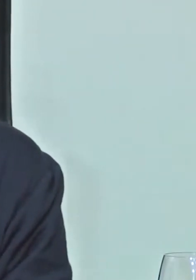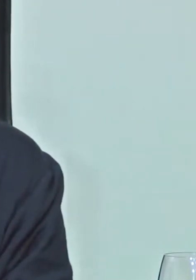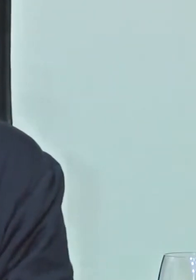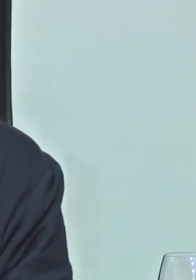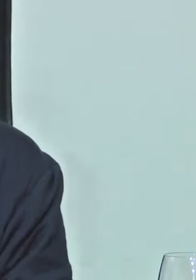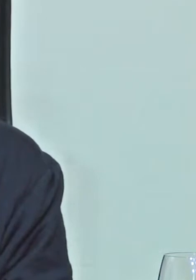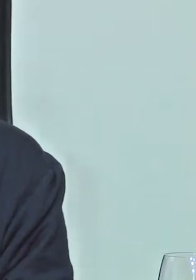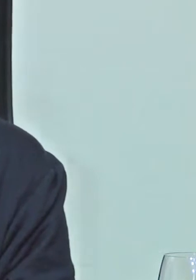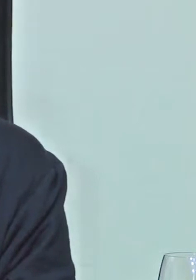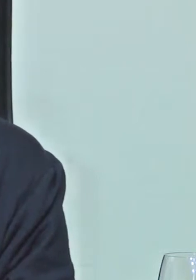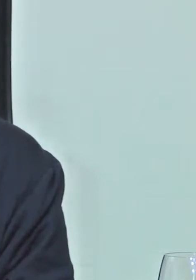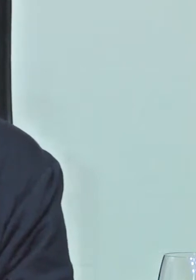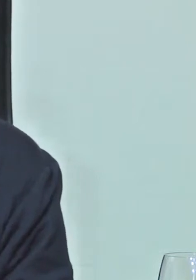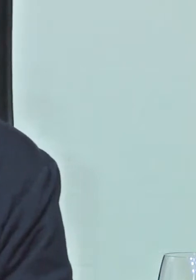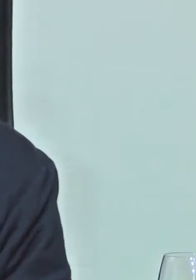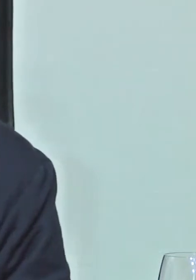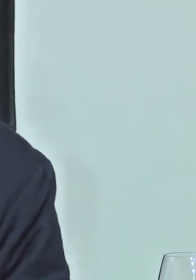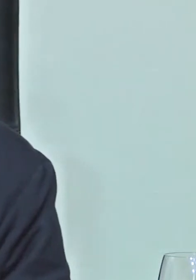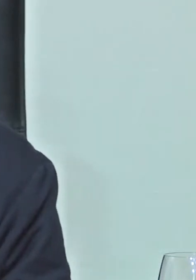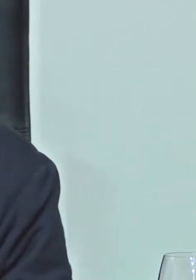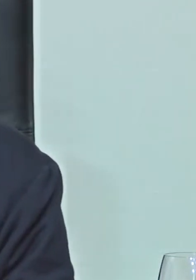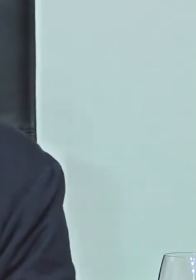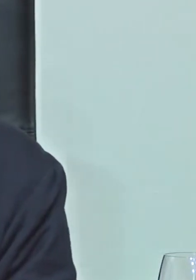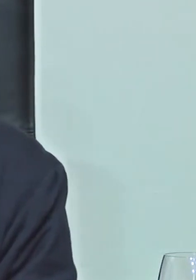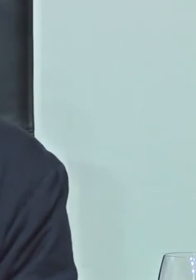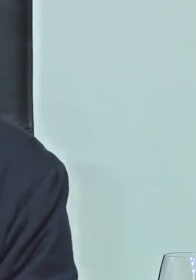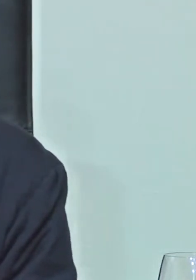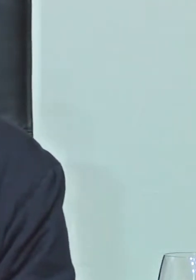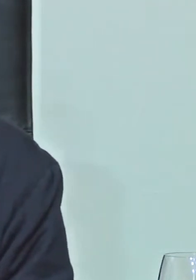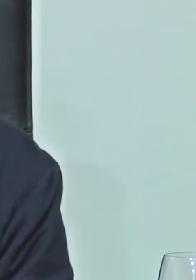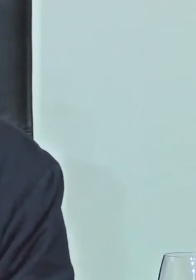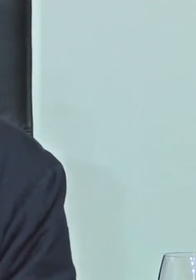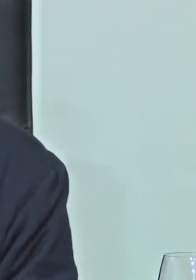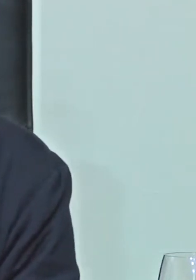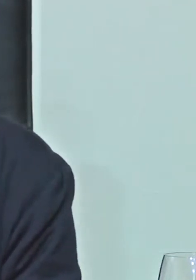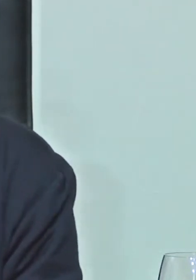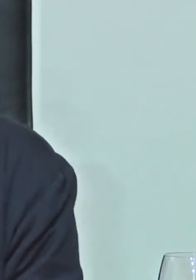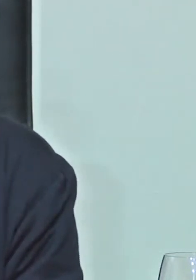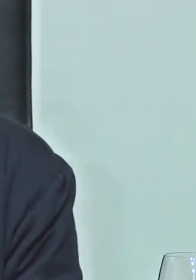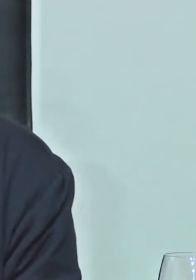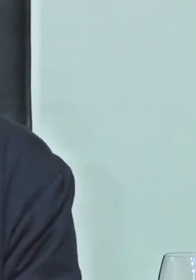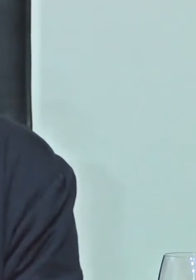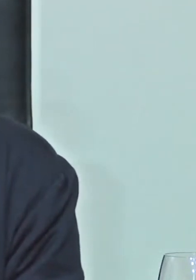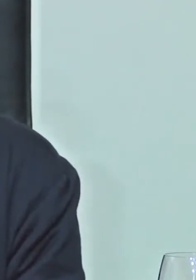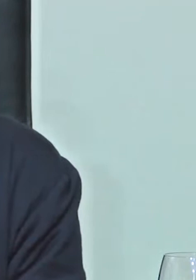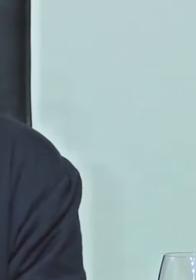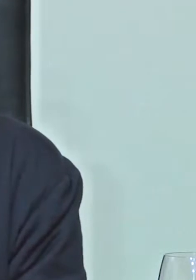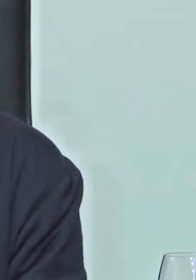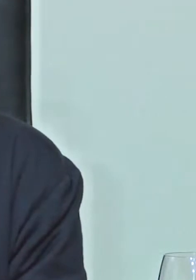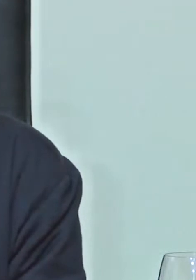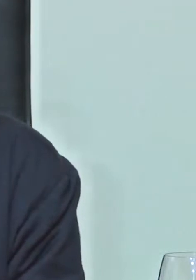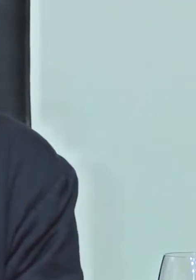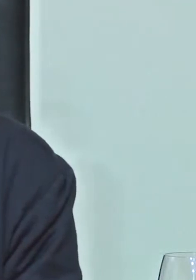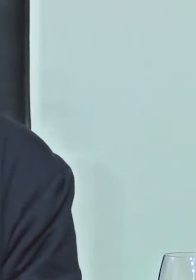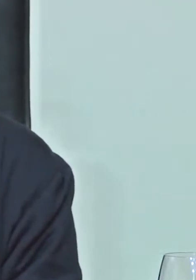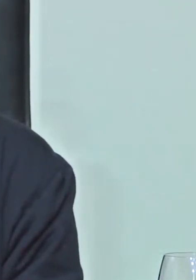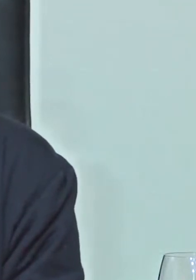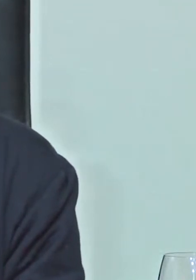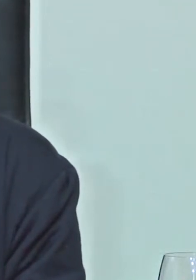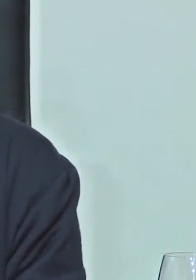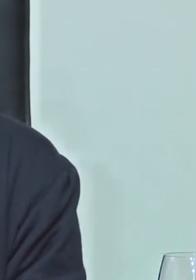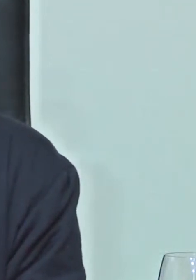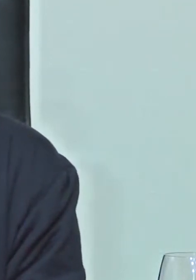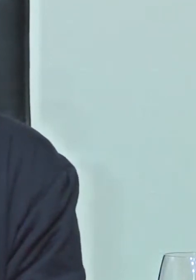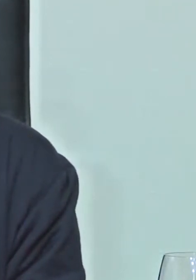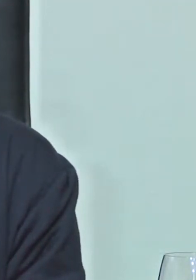reunión y allí el director ha reiterado la política del gobierno